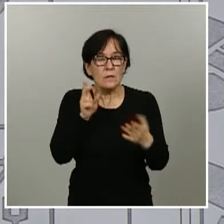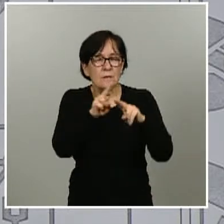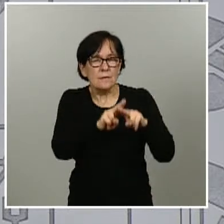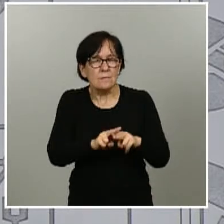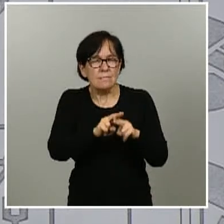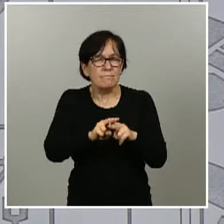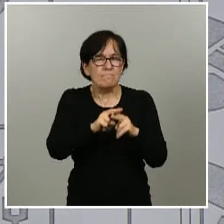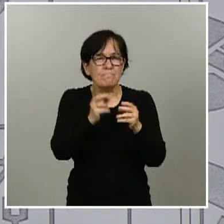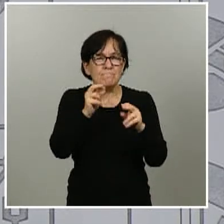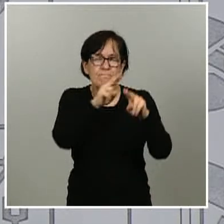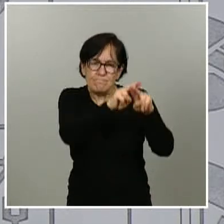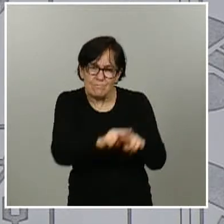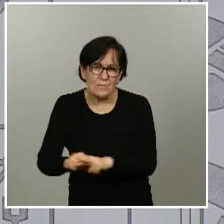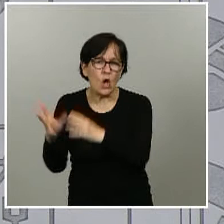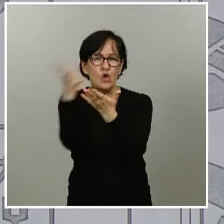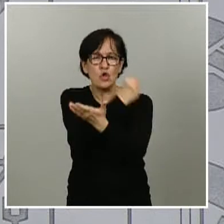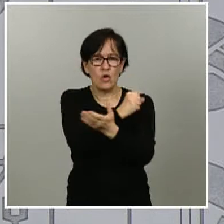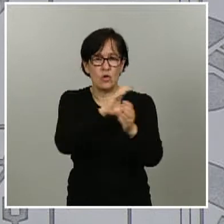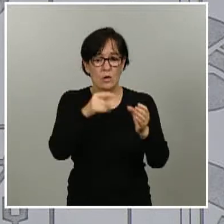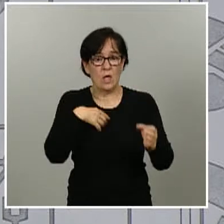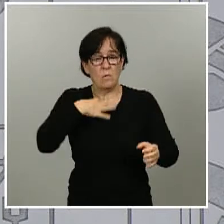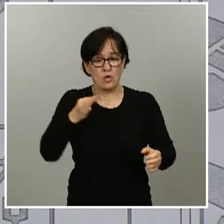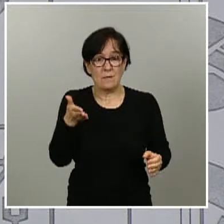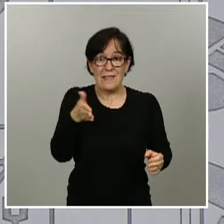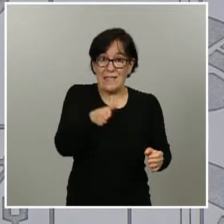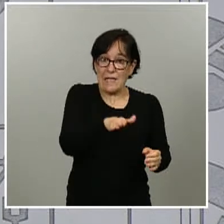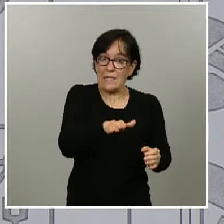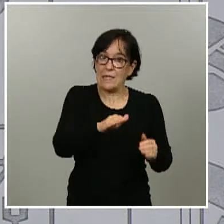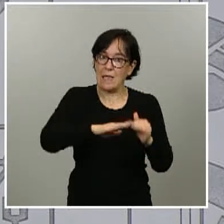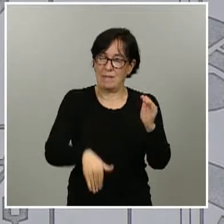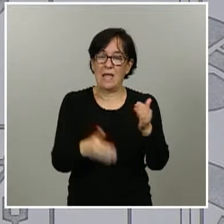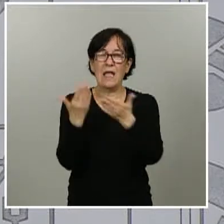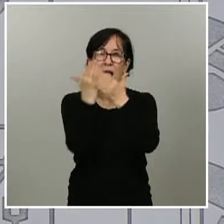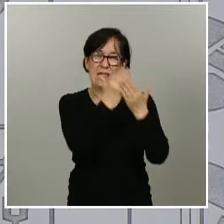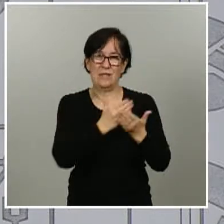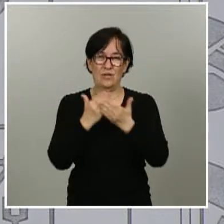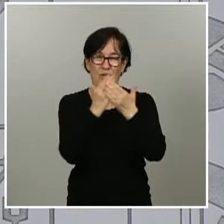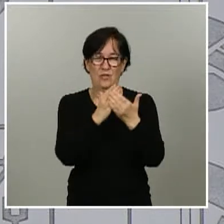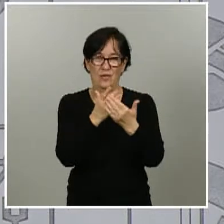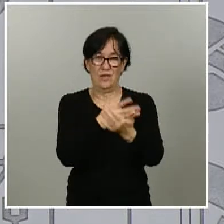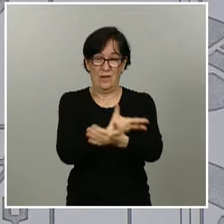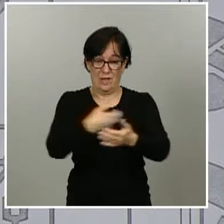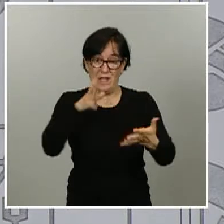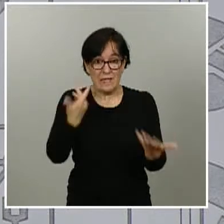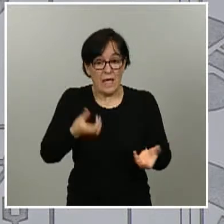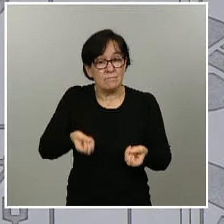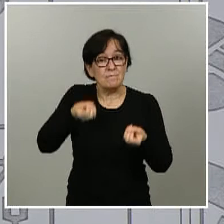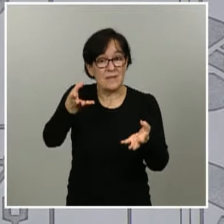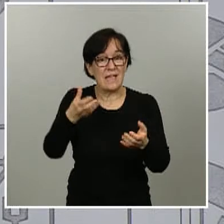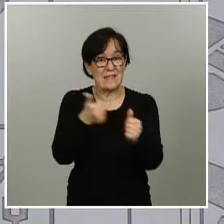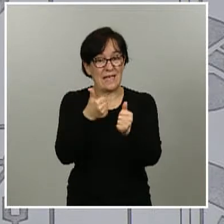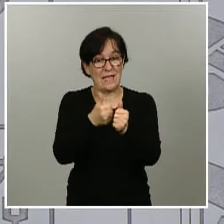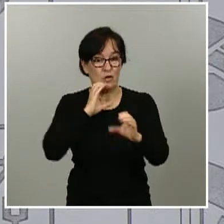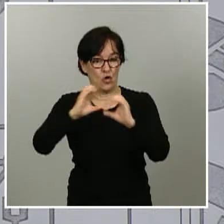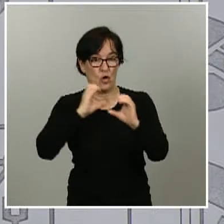es muy posible que nuestra letalidad baje. El estudio de prevalencia que ha comunicado el secretario de Comunicación ha informado